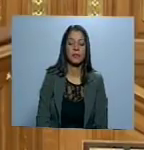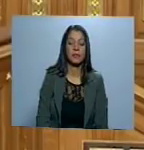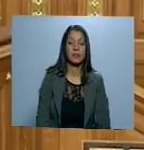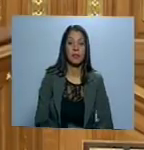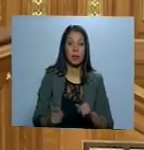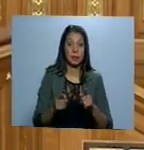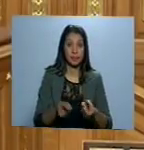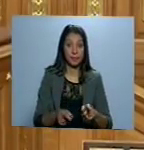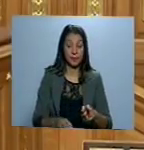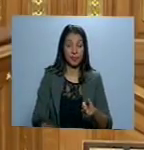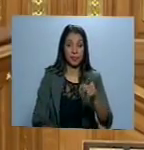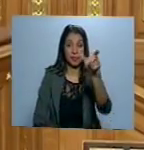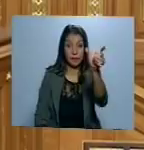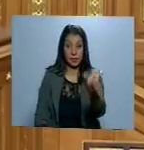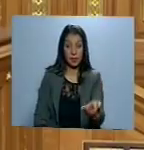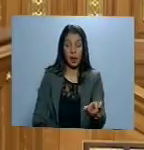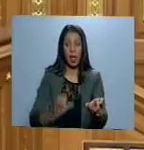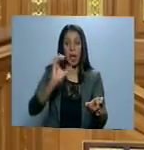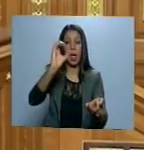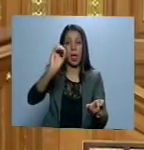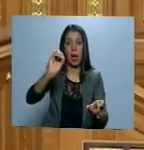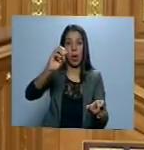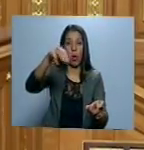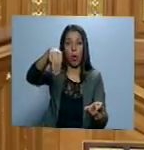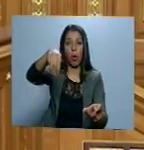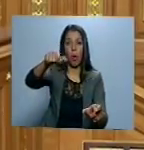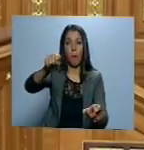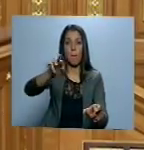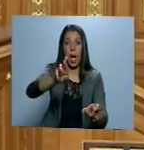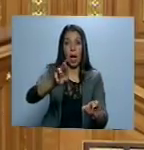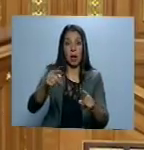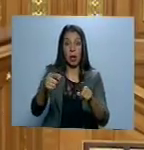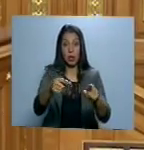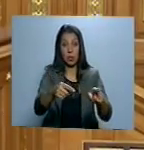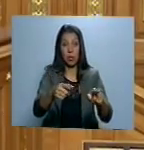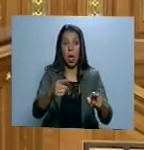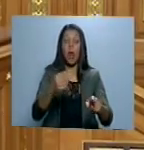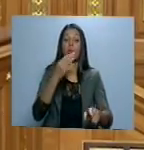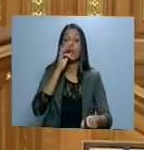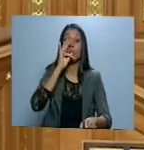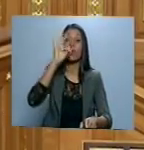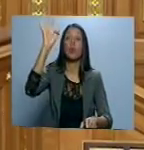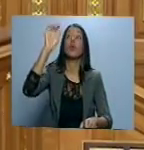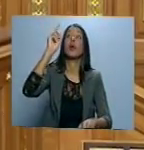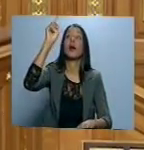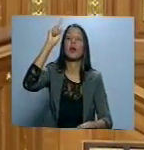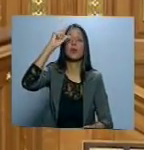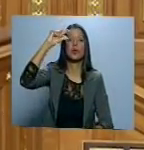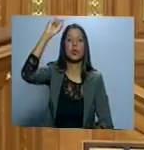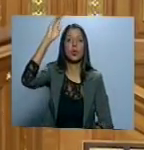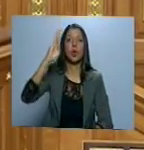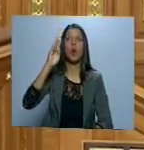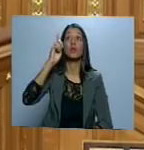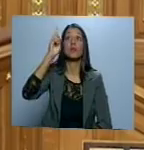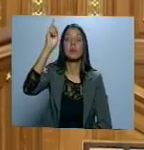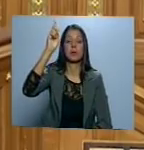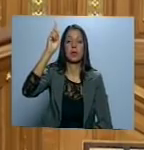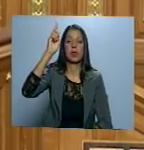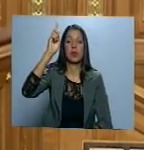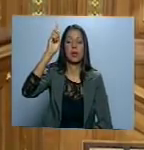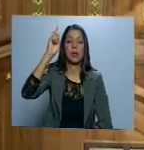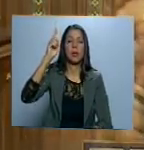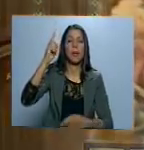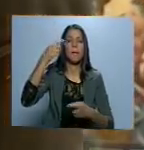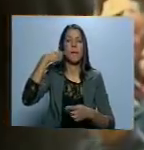Ciudadano Omar Prieto Fernández, ¿jura usted por el Dios de sus padres, jura usted por